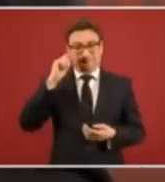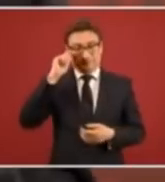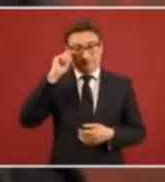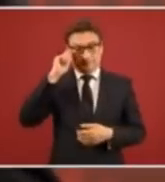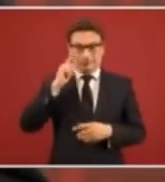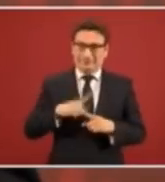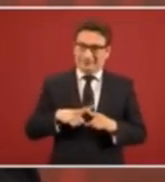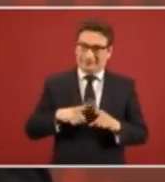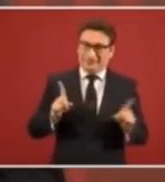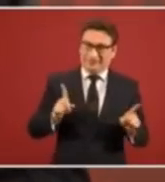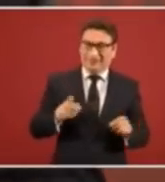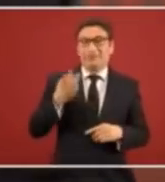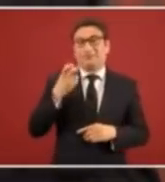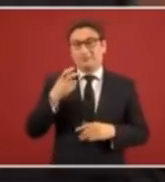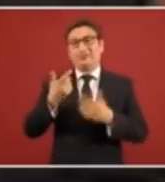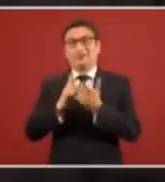pues están molestos